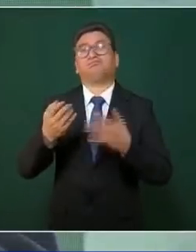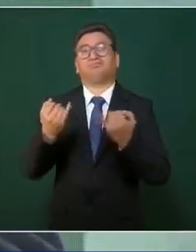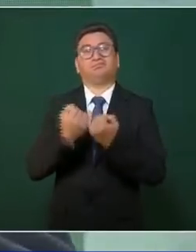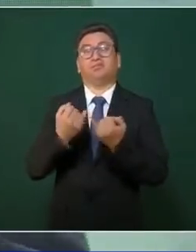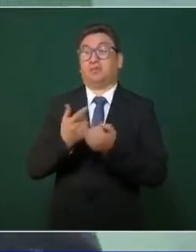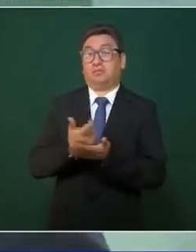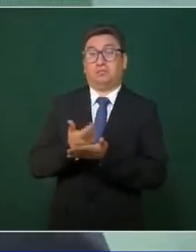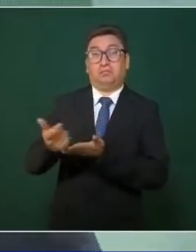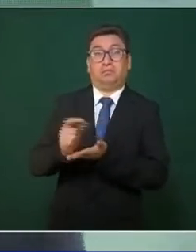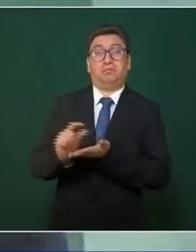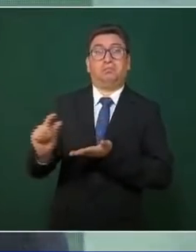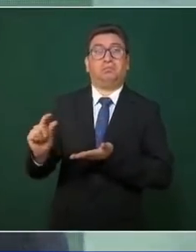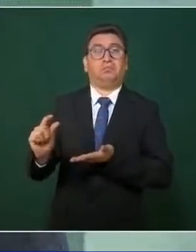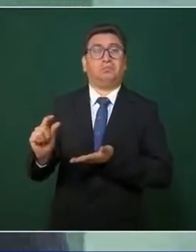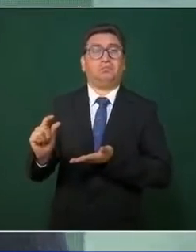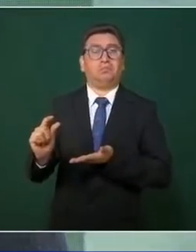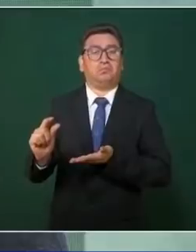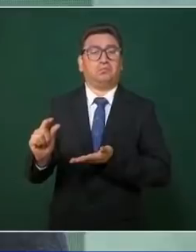salarios